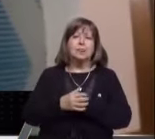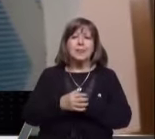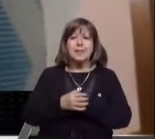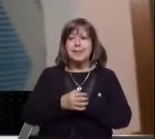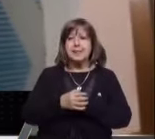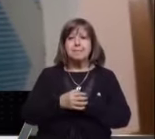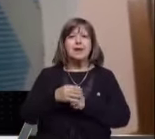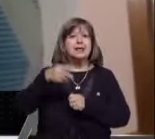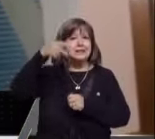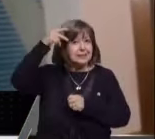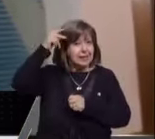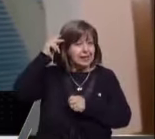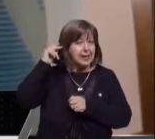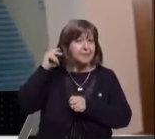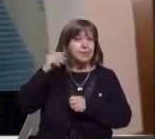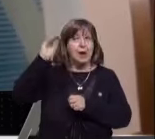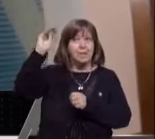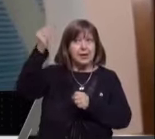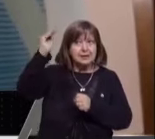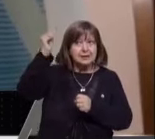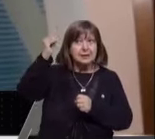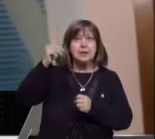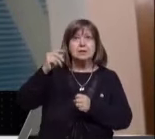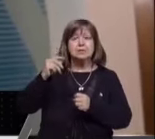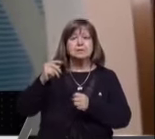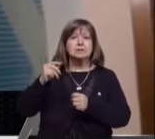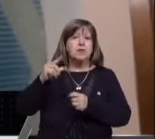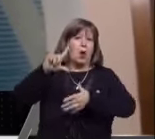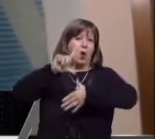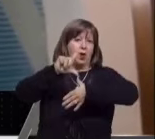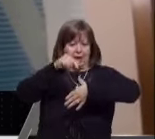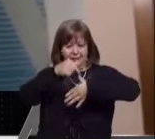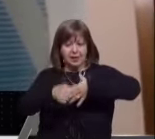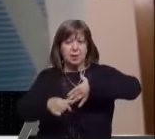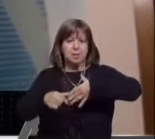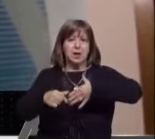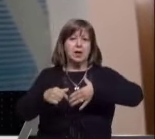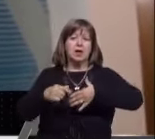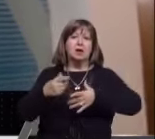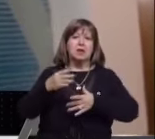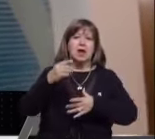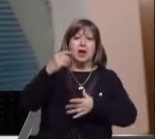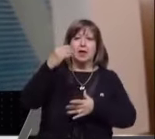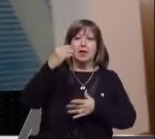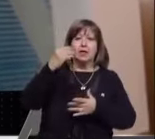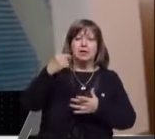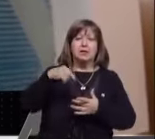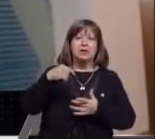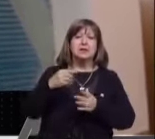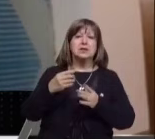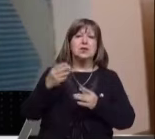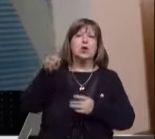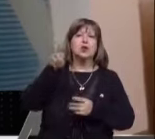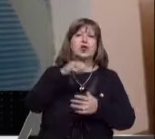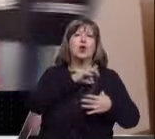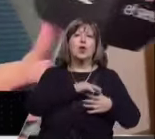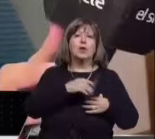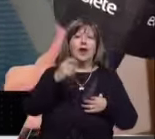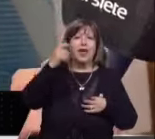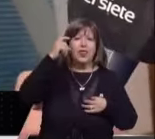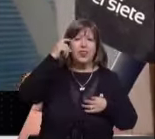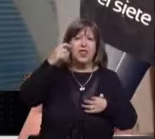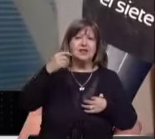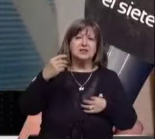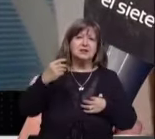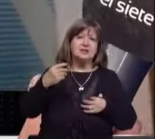ir más lejos, en Chile, en Brasil o en cualquier país de Latinoamérica o del mundo, cobra entre 10 y 15 veces más que acá. Marcela. ¿Y a qué